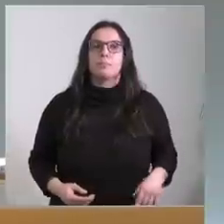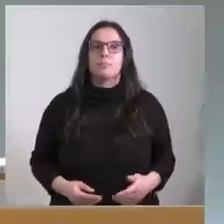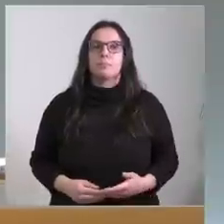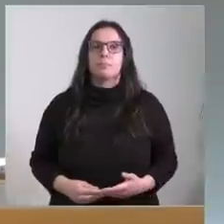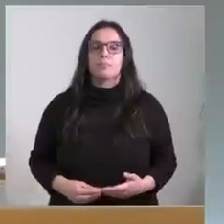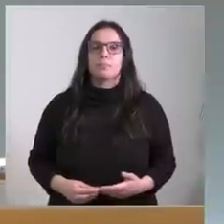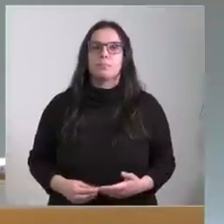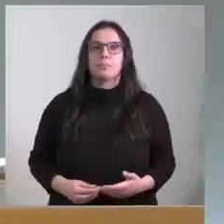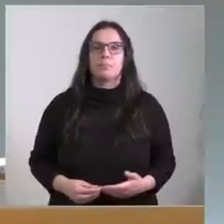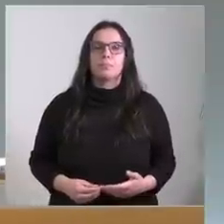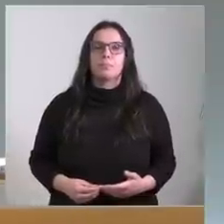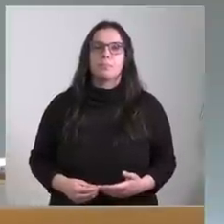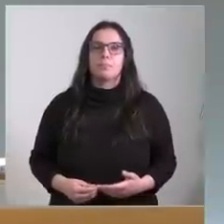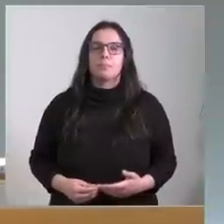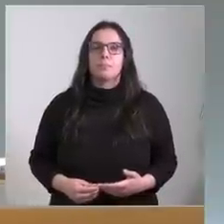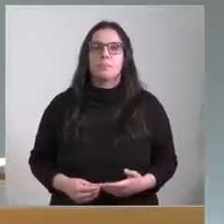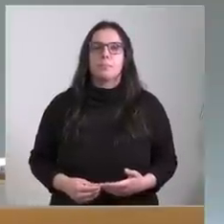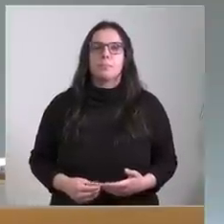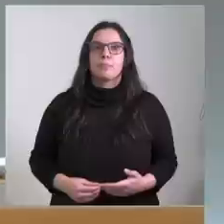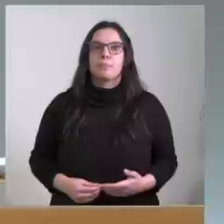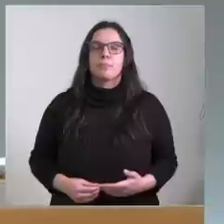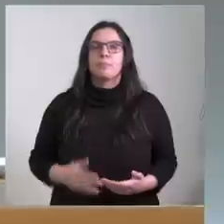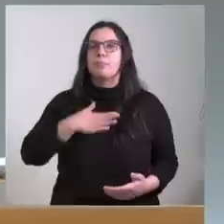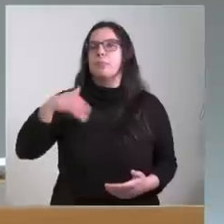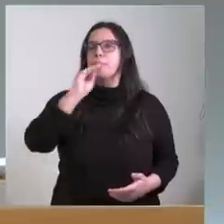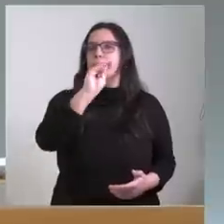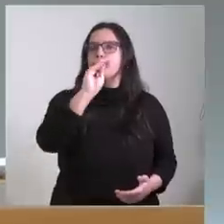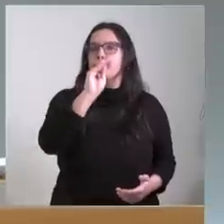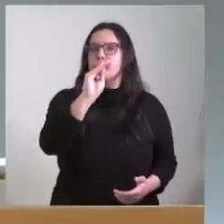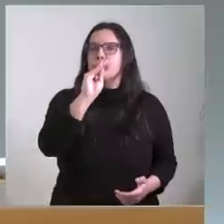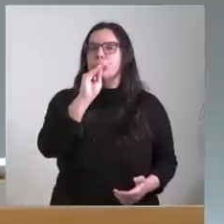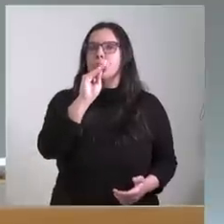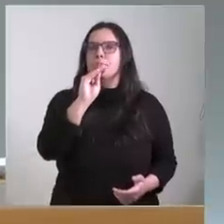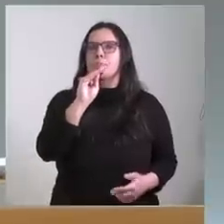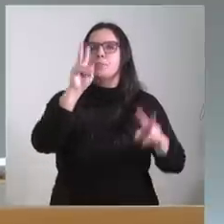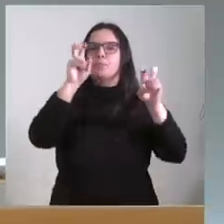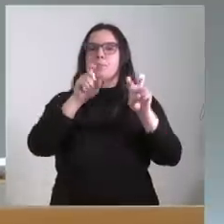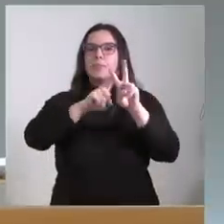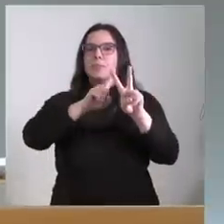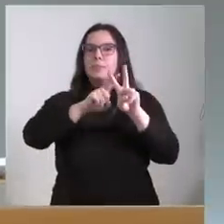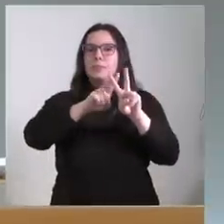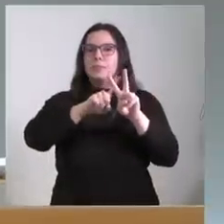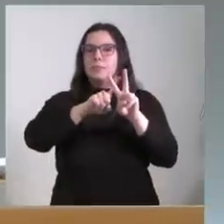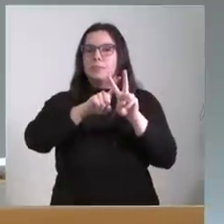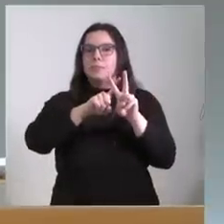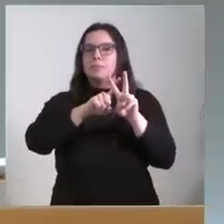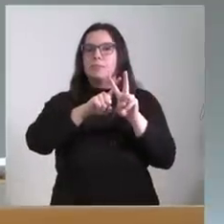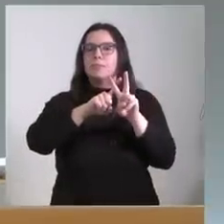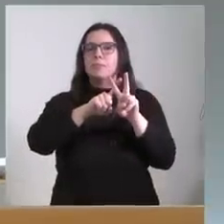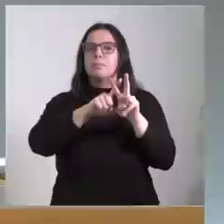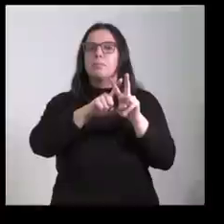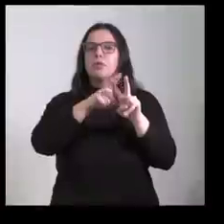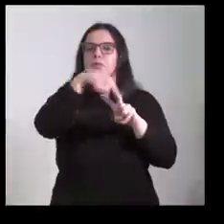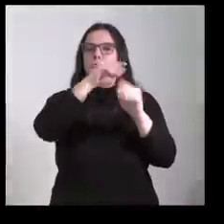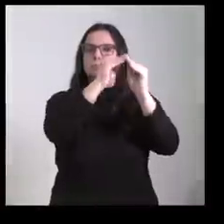Buenos días señor García Gallardo quería preguntarle sobre el catálogo que vox ha elaborado para que